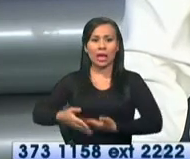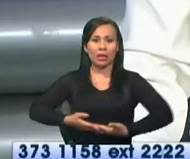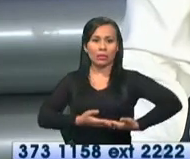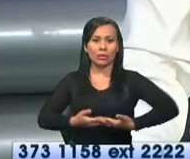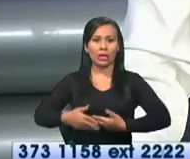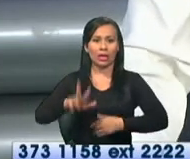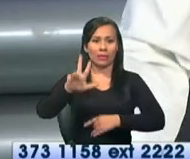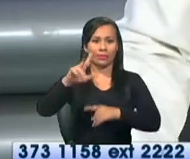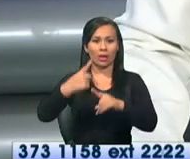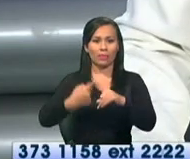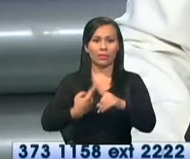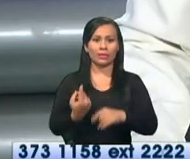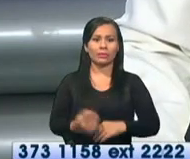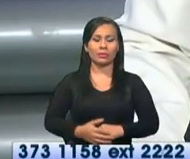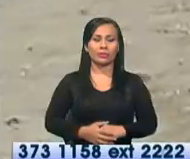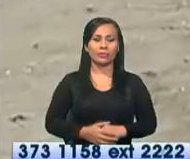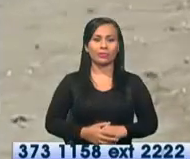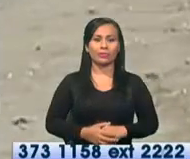nacida.